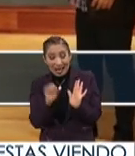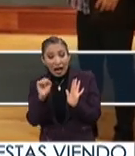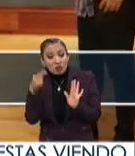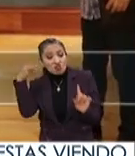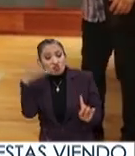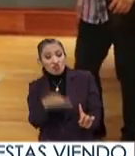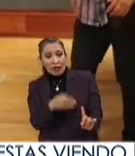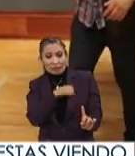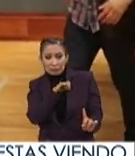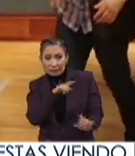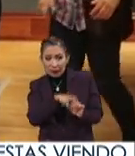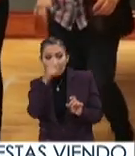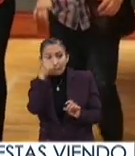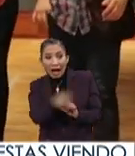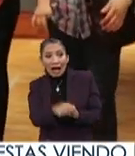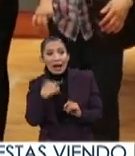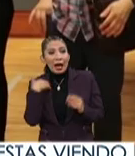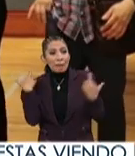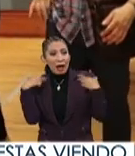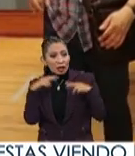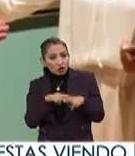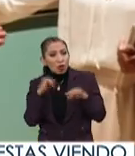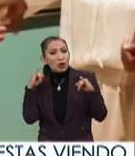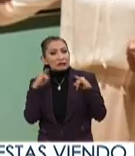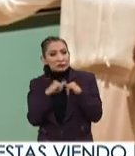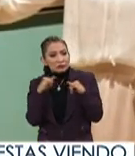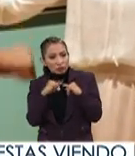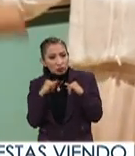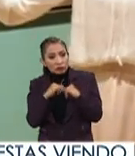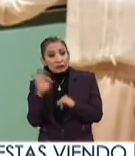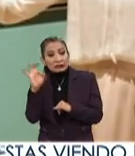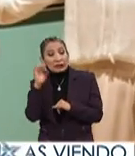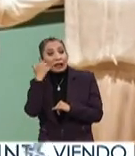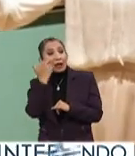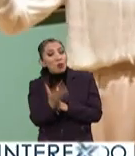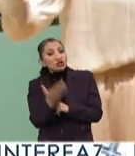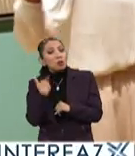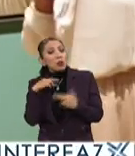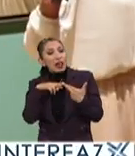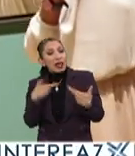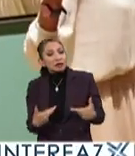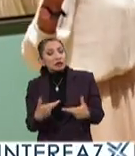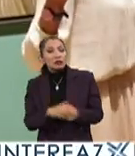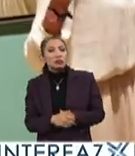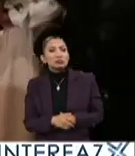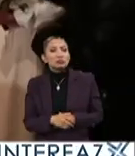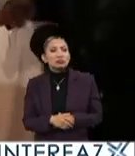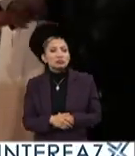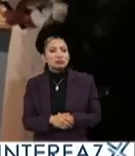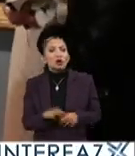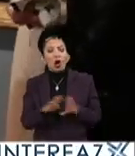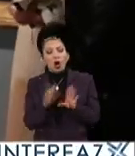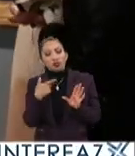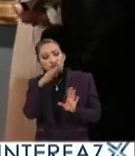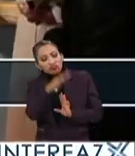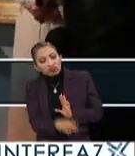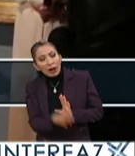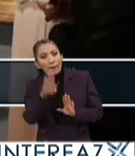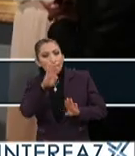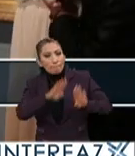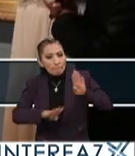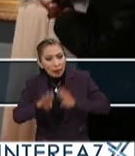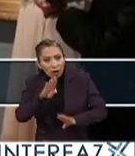que va dirigido específicamente para la academia o para los institutos, sí tratamos de generar los vínculos pertinentes como con estéticas,